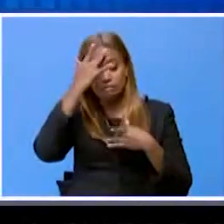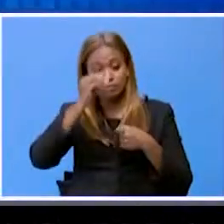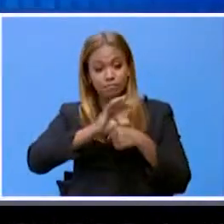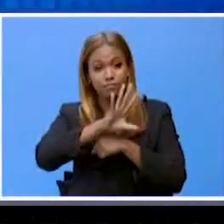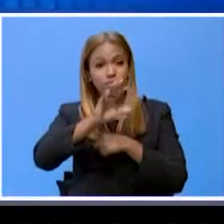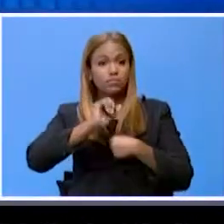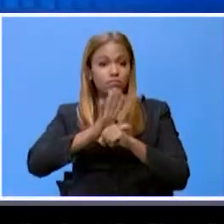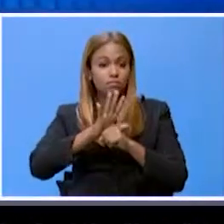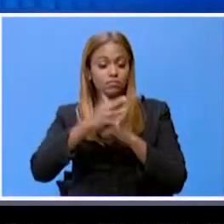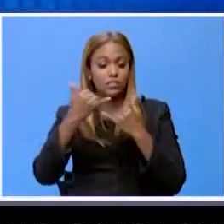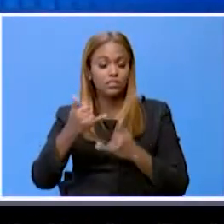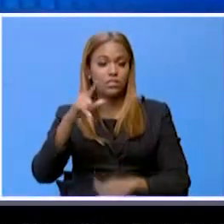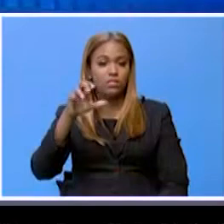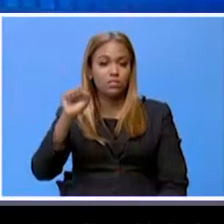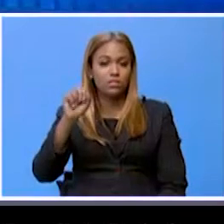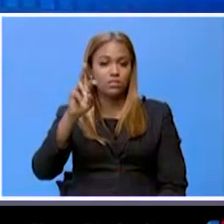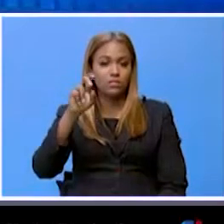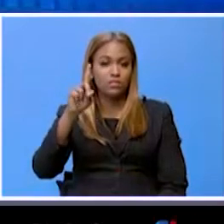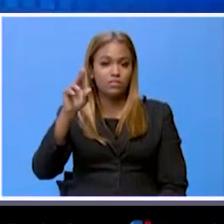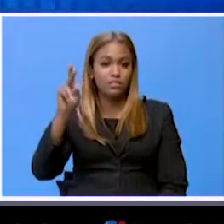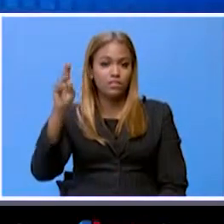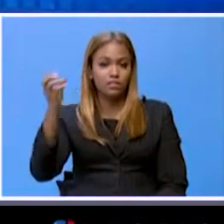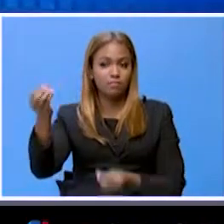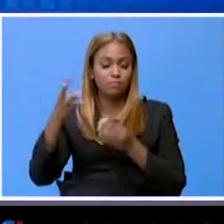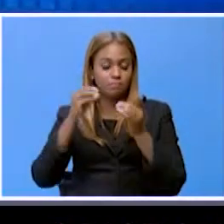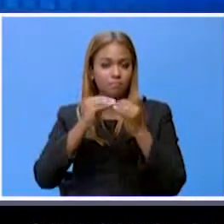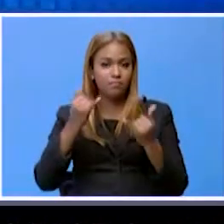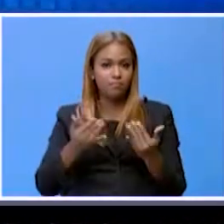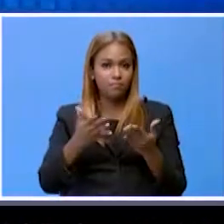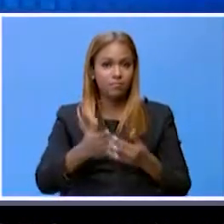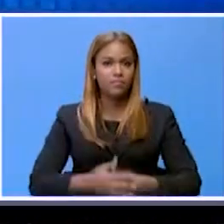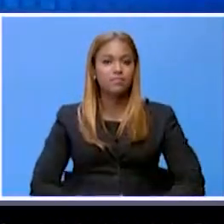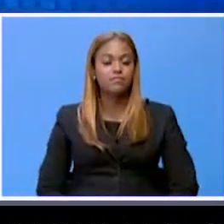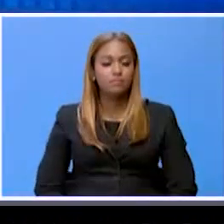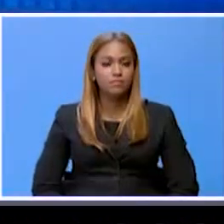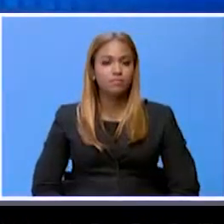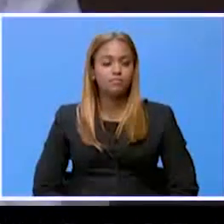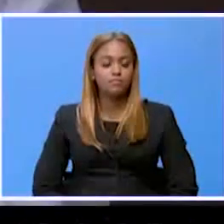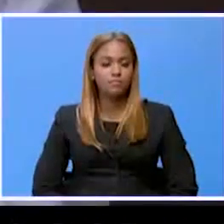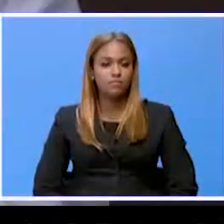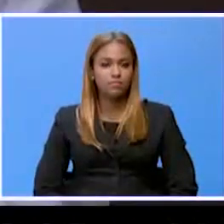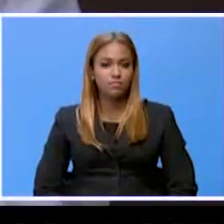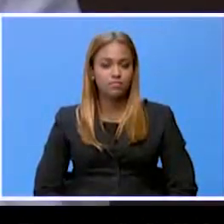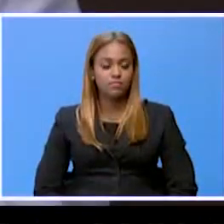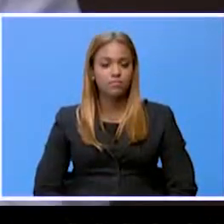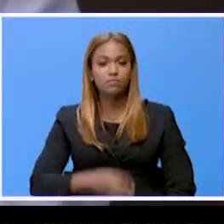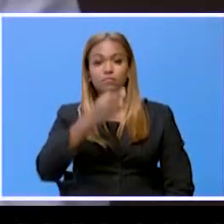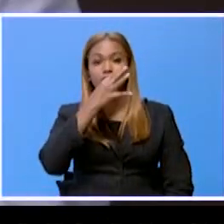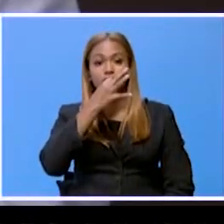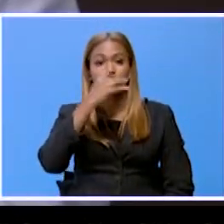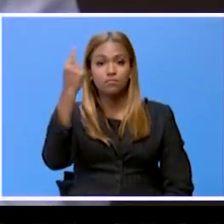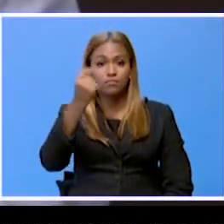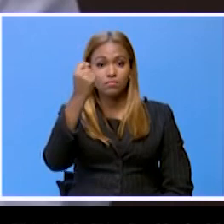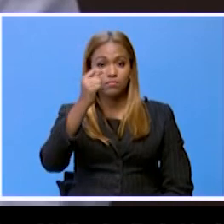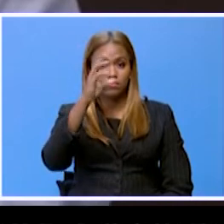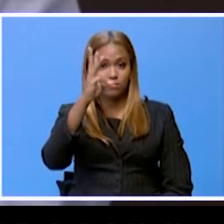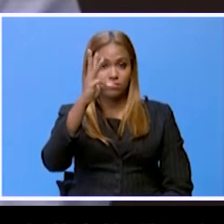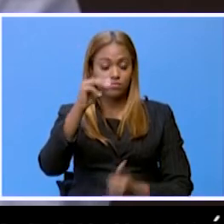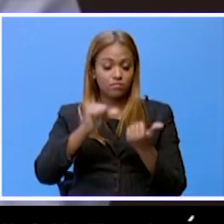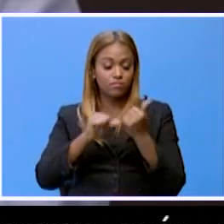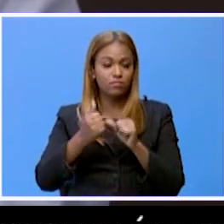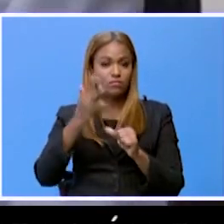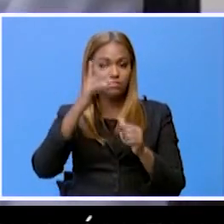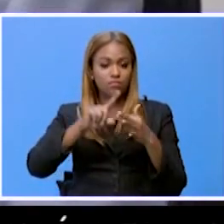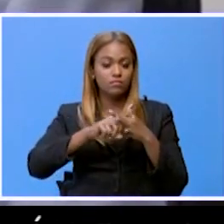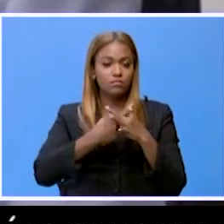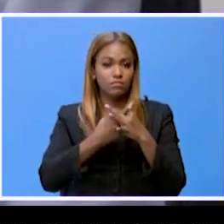COVID-19. Nuestro compañero Luis Villaverde con más detalles de esta vuelta a clases. El próximo martes 6 de abril